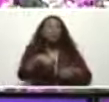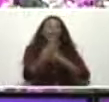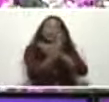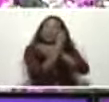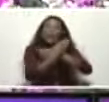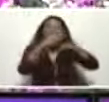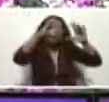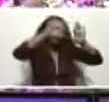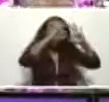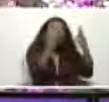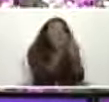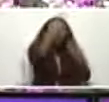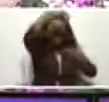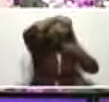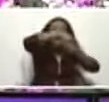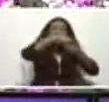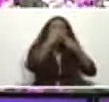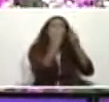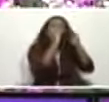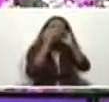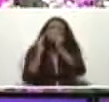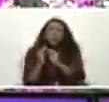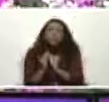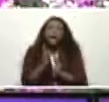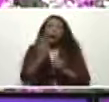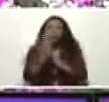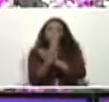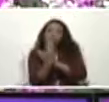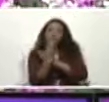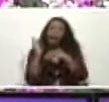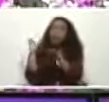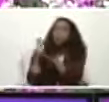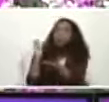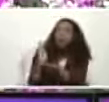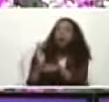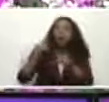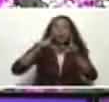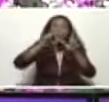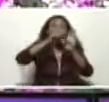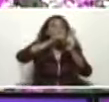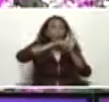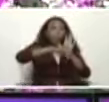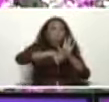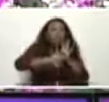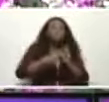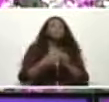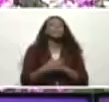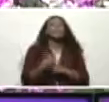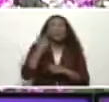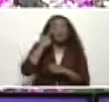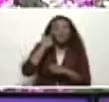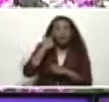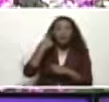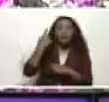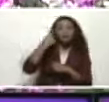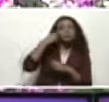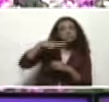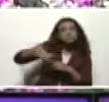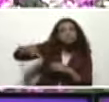en familia, se cuidó en comunidad. Después, cuando vimos por observación